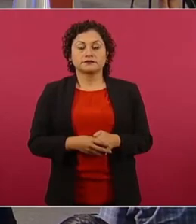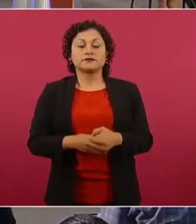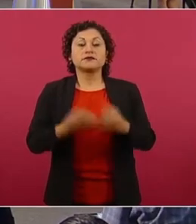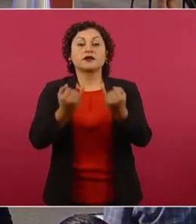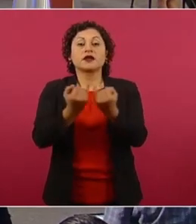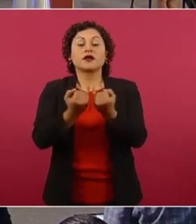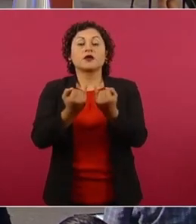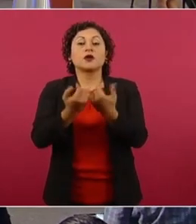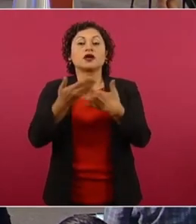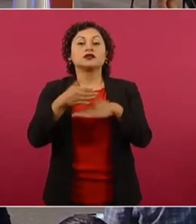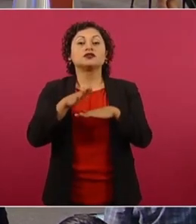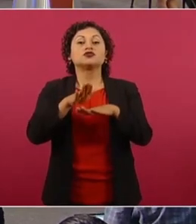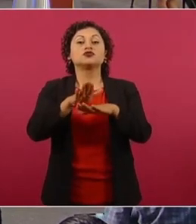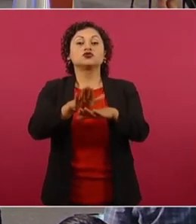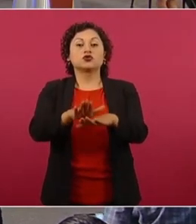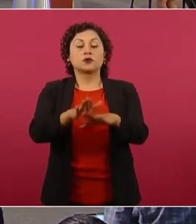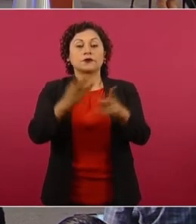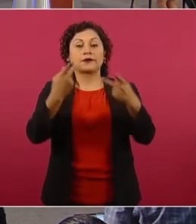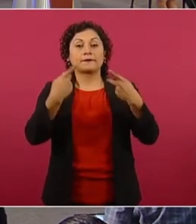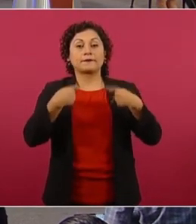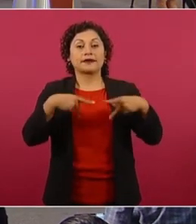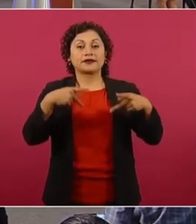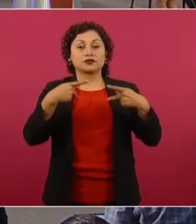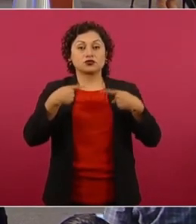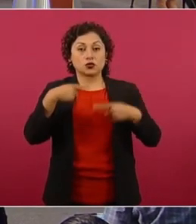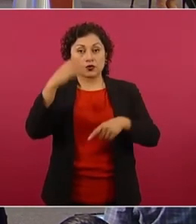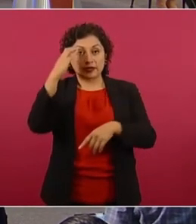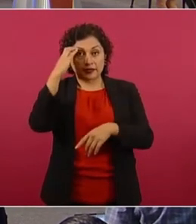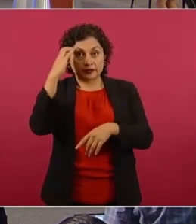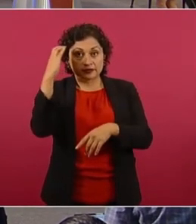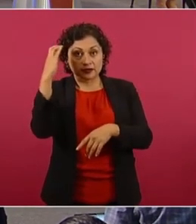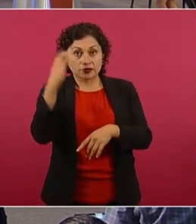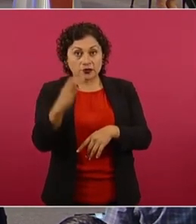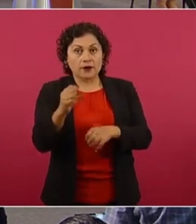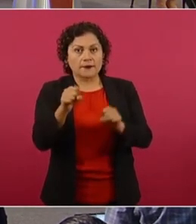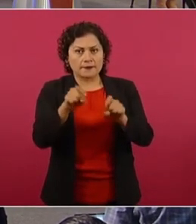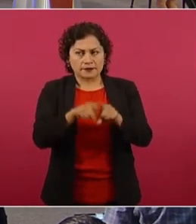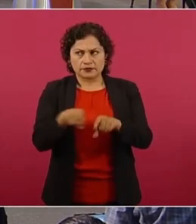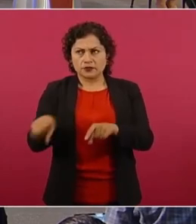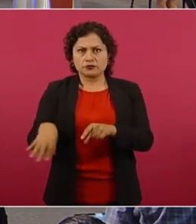presuntos delincuentes, a ver si pones la de letalidad.